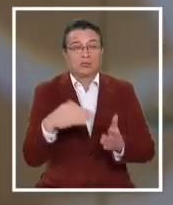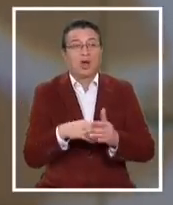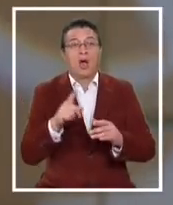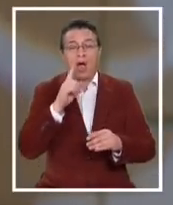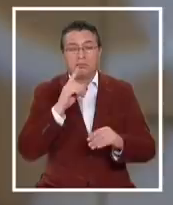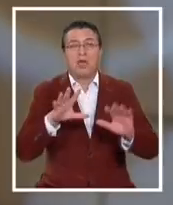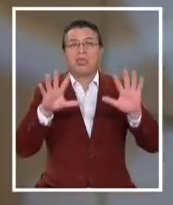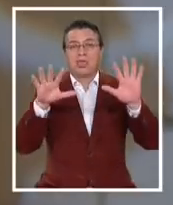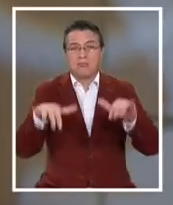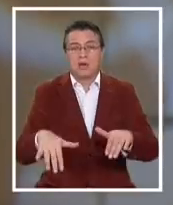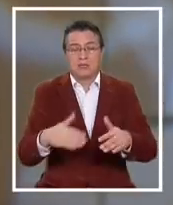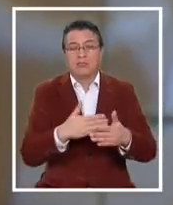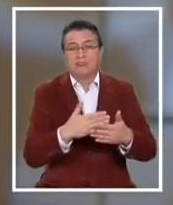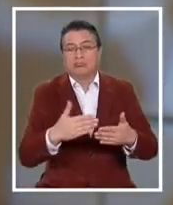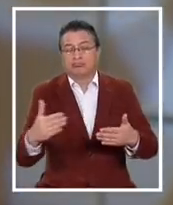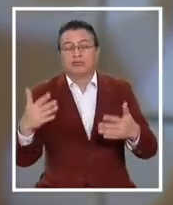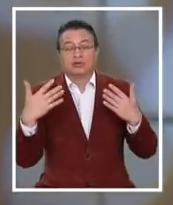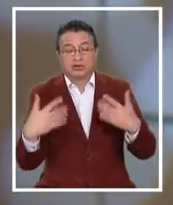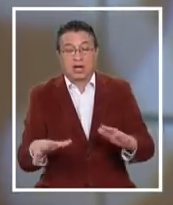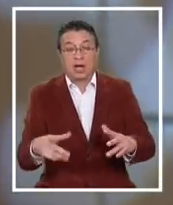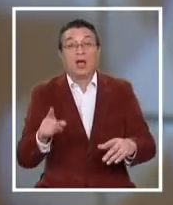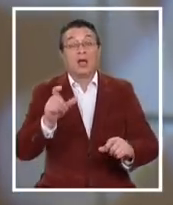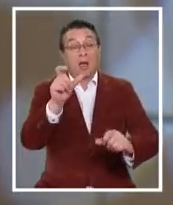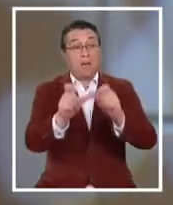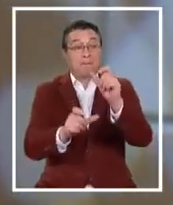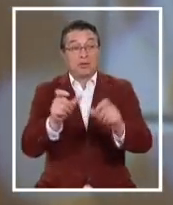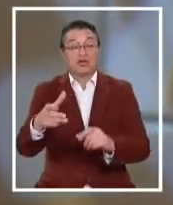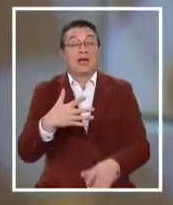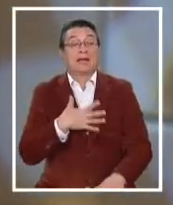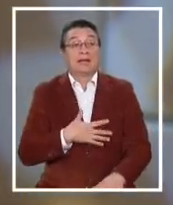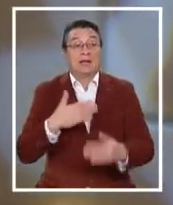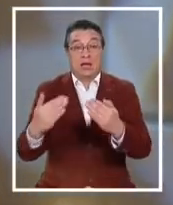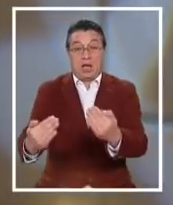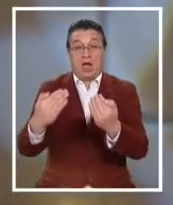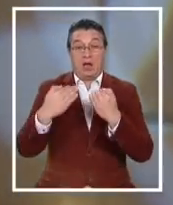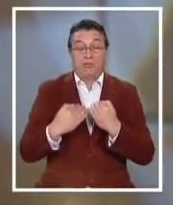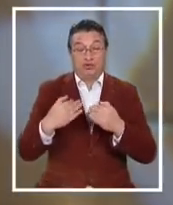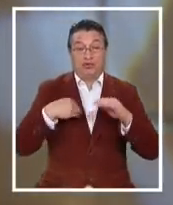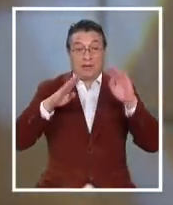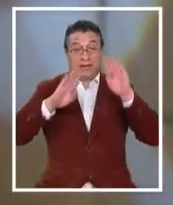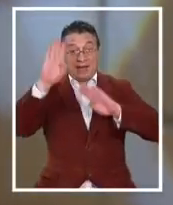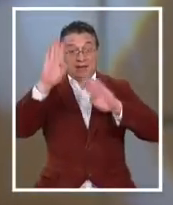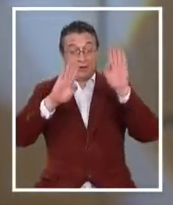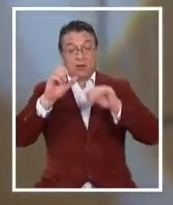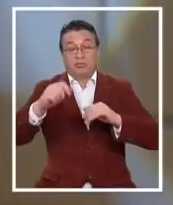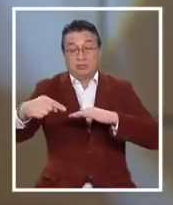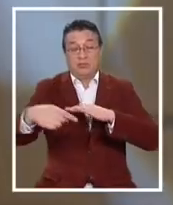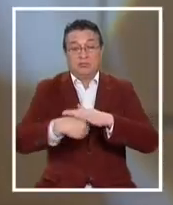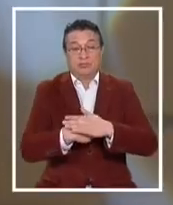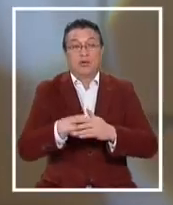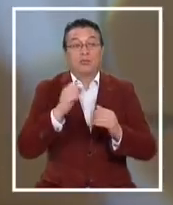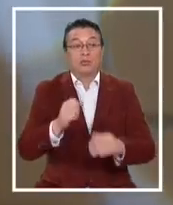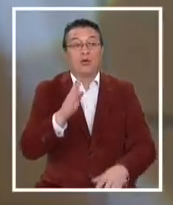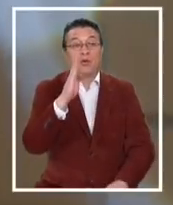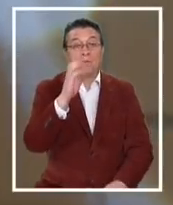10.000 y tantas. Uh-huh. Y a la gente que quiera apoyar nuestra candidatura... se puede meter a la